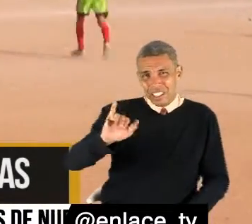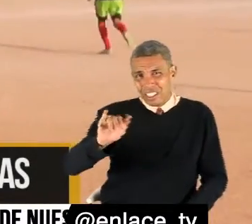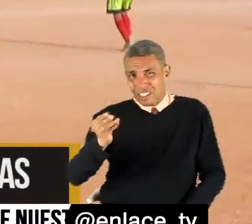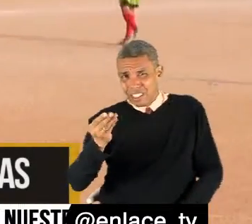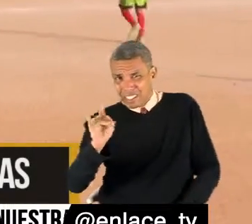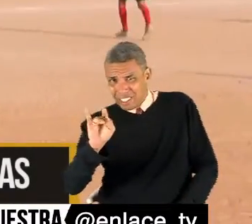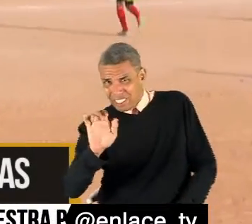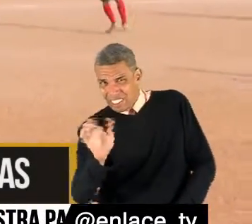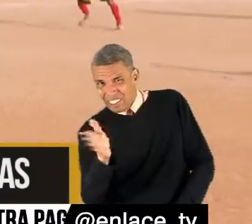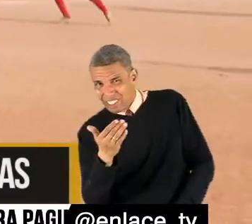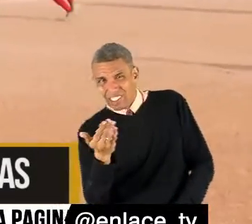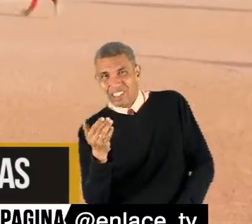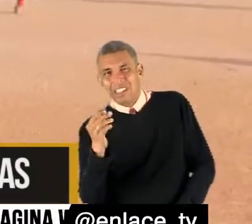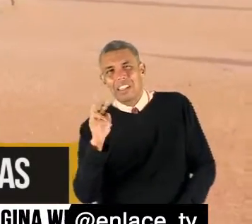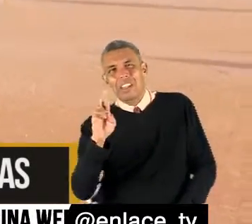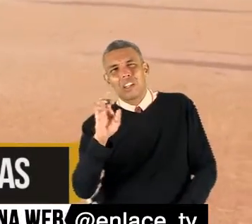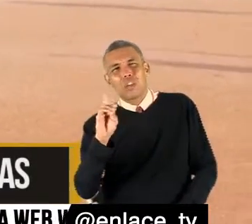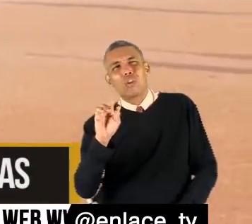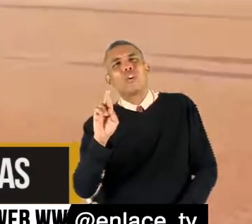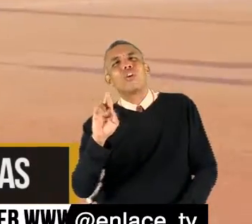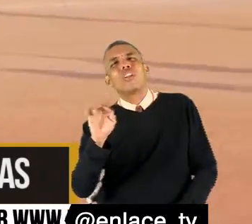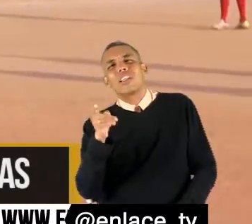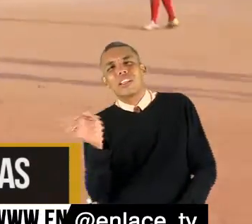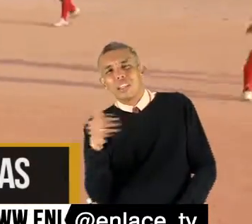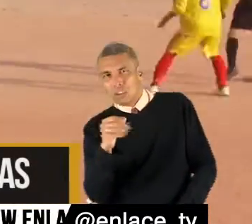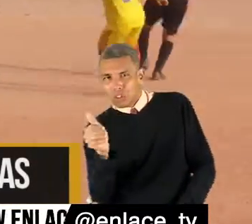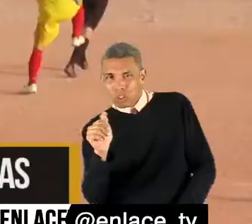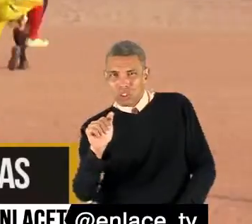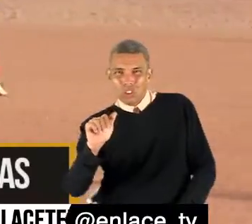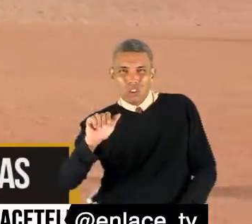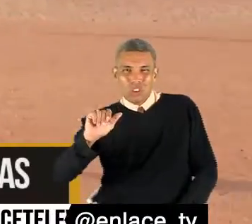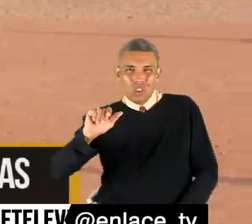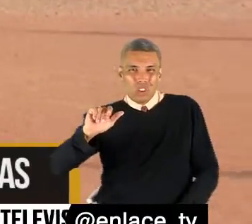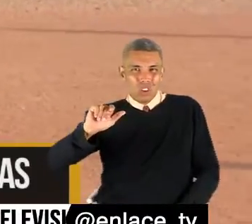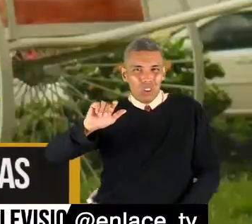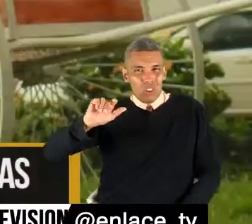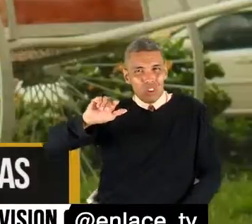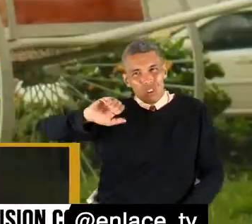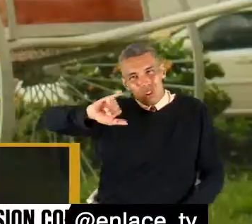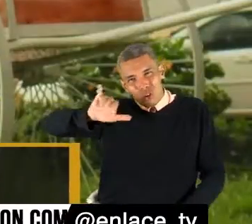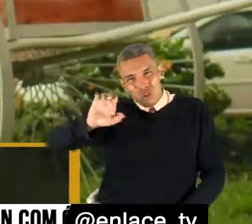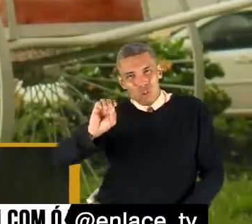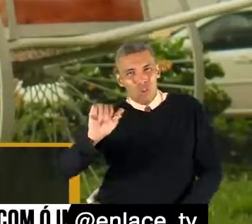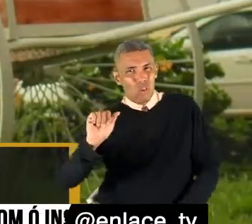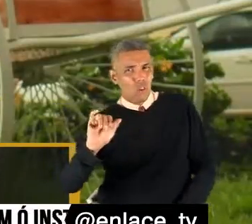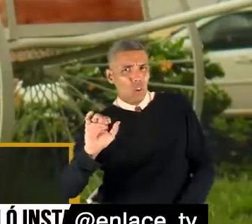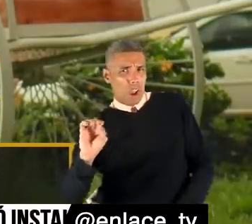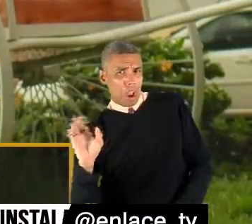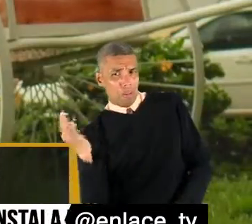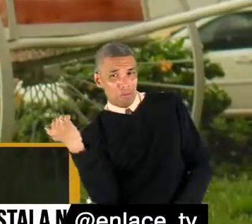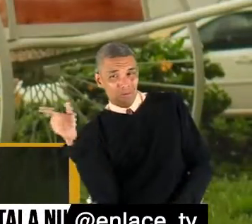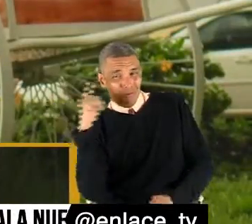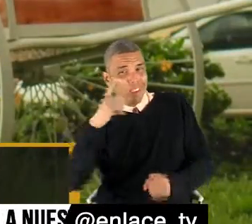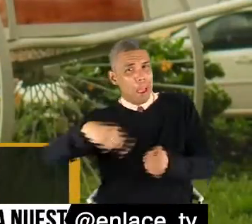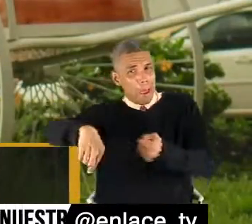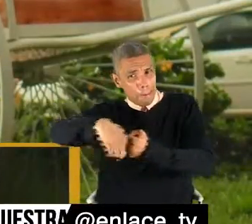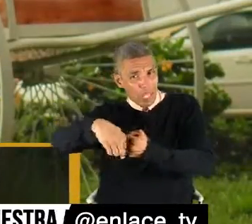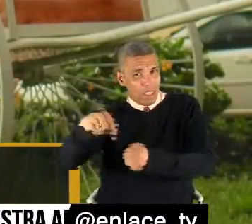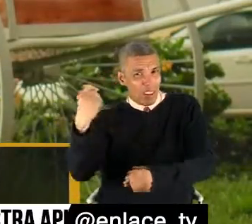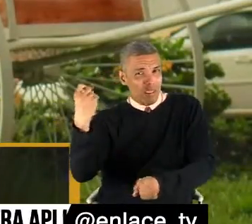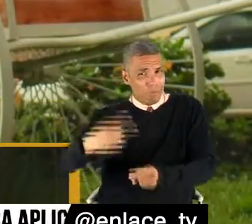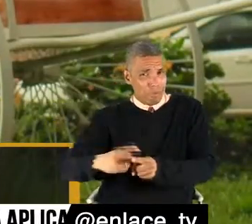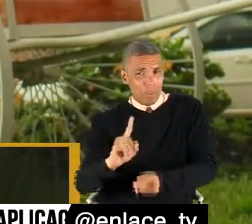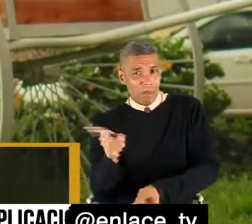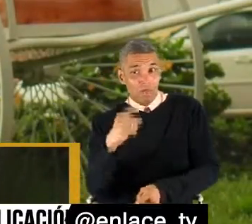Rodríguez, está Leo Joao Rodríguez, que jugó en Alianza Petrolera. Entonces yo pienso que si la gente va allá, pues lo reconoce porque